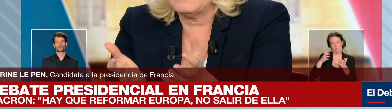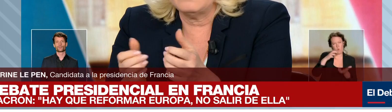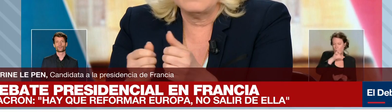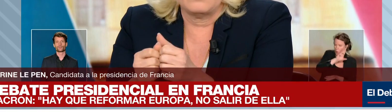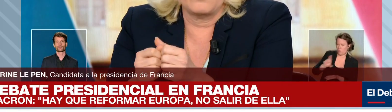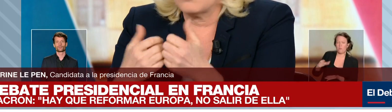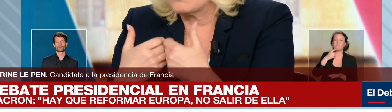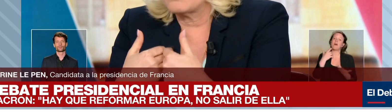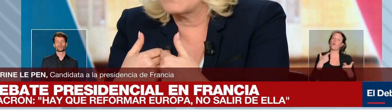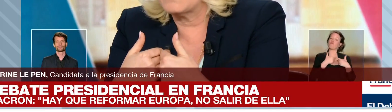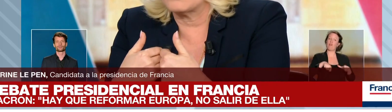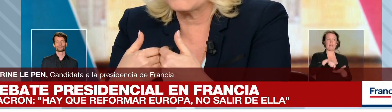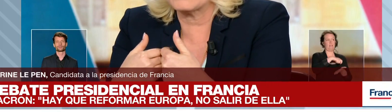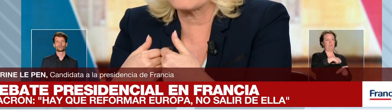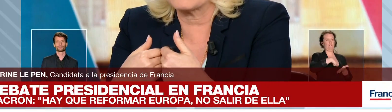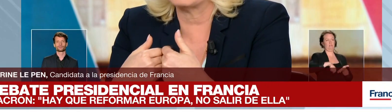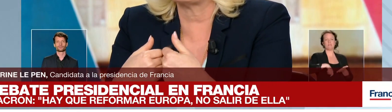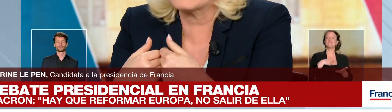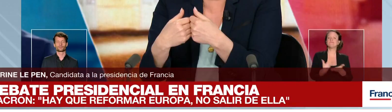dinero. Usted